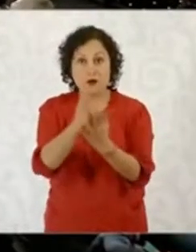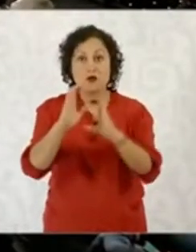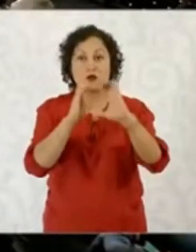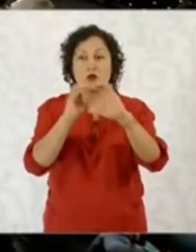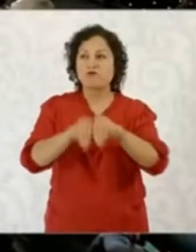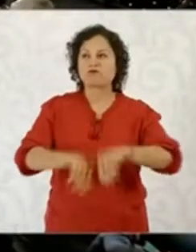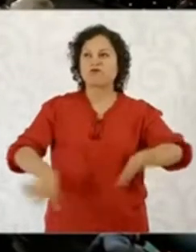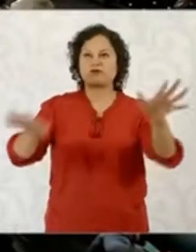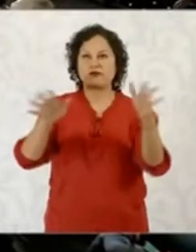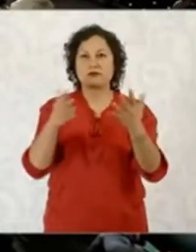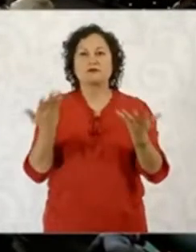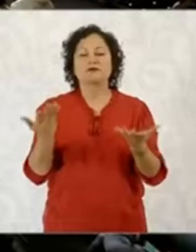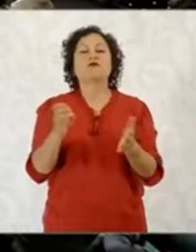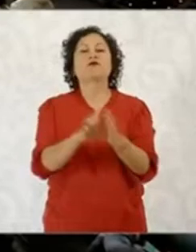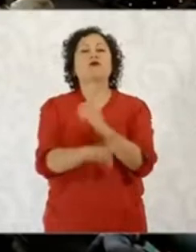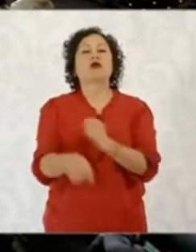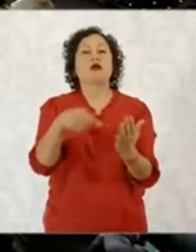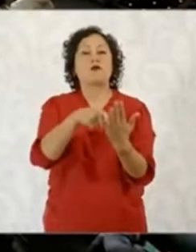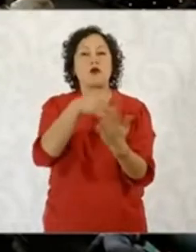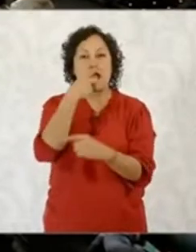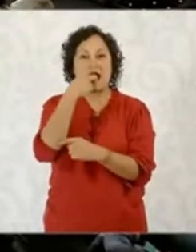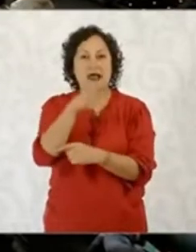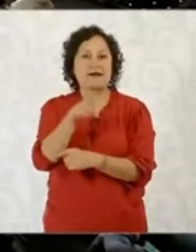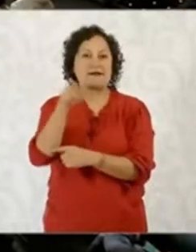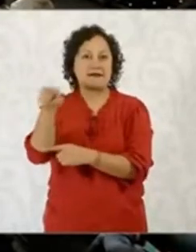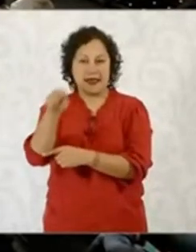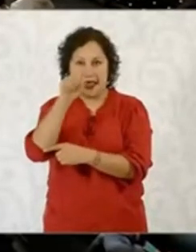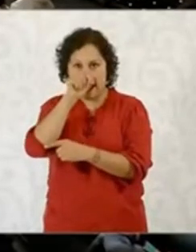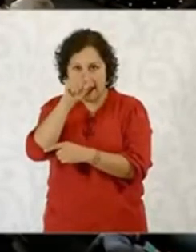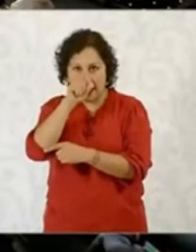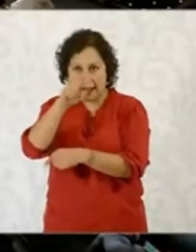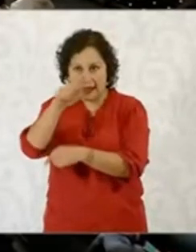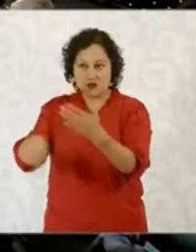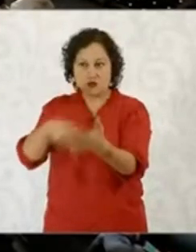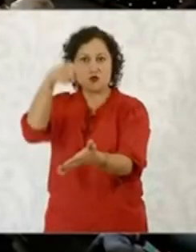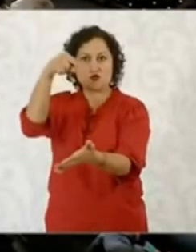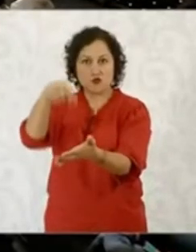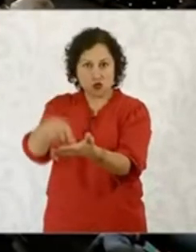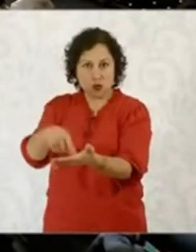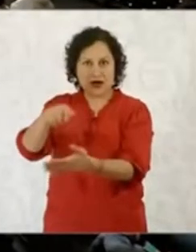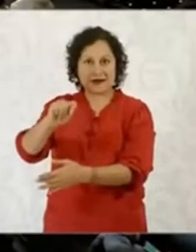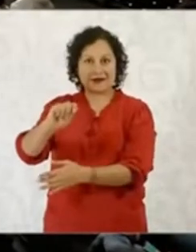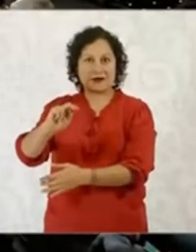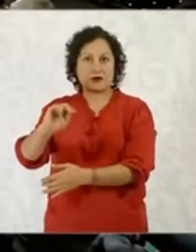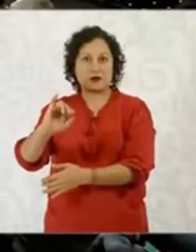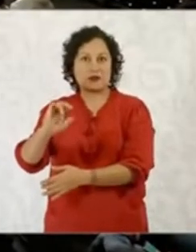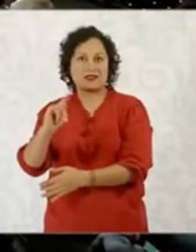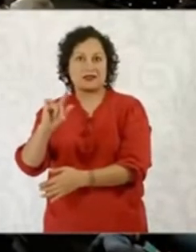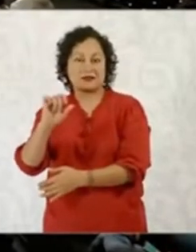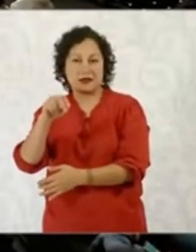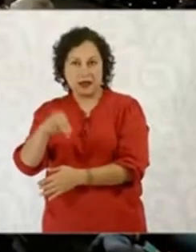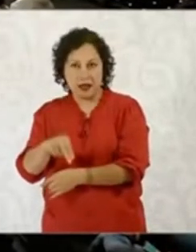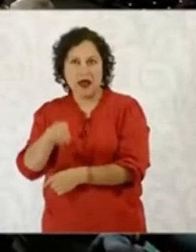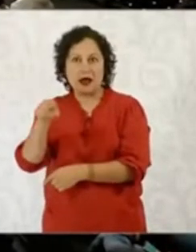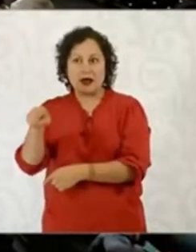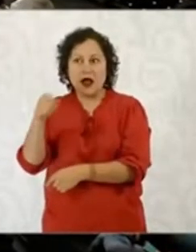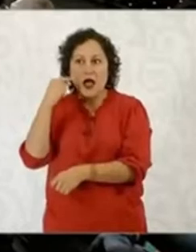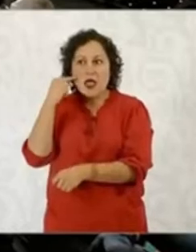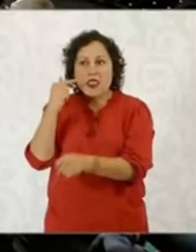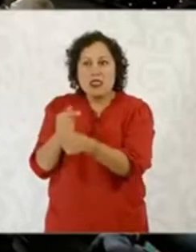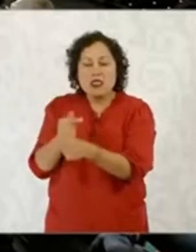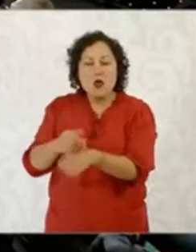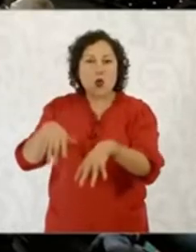hablar de que en el rancho Izaguirre, en Teuchitlán, pues se evidenciaría un campo de